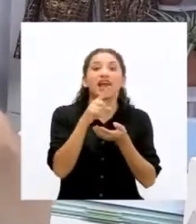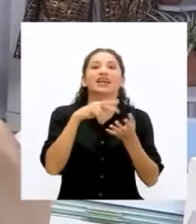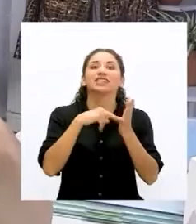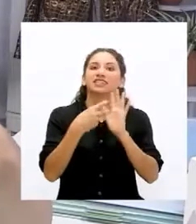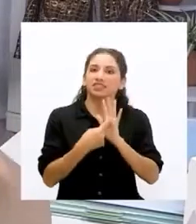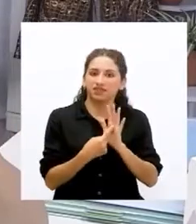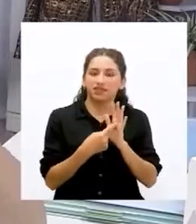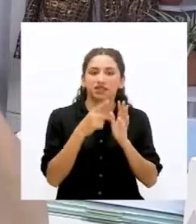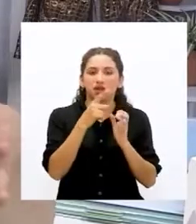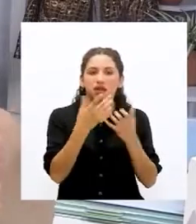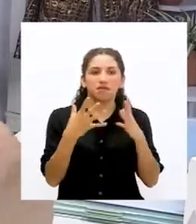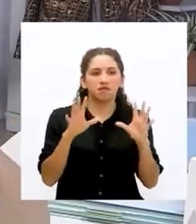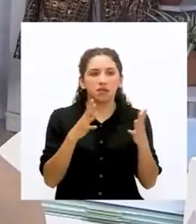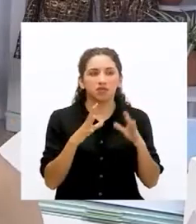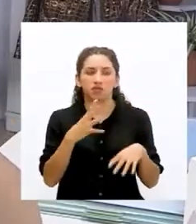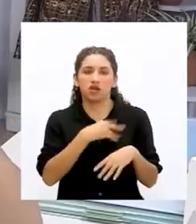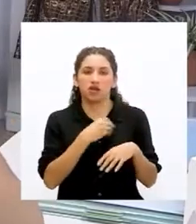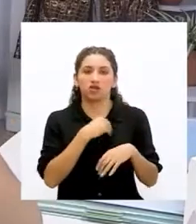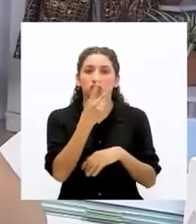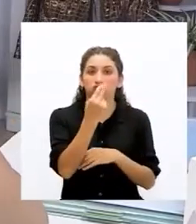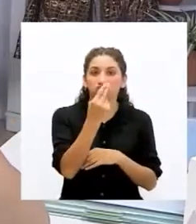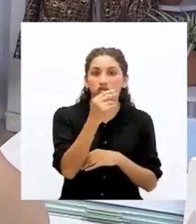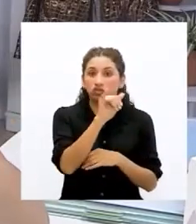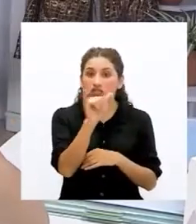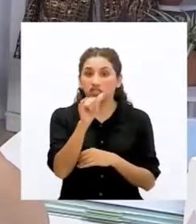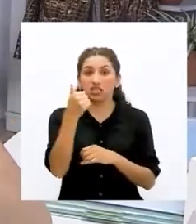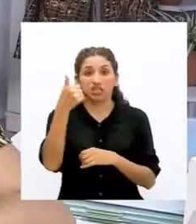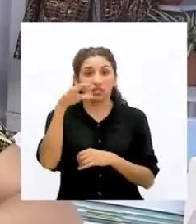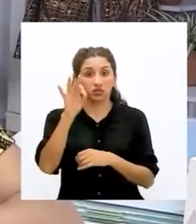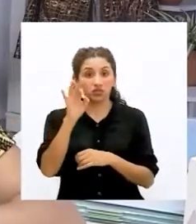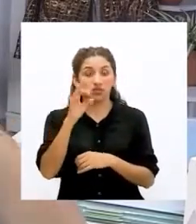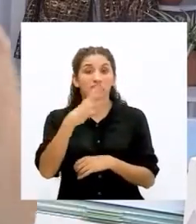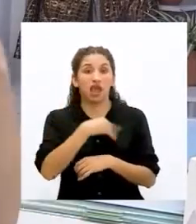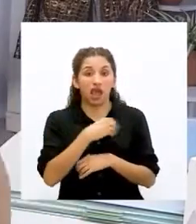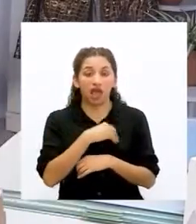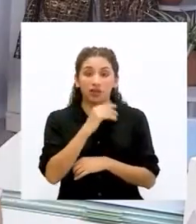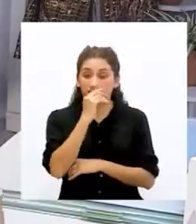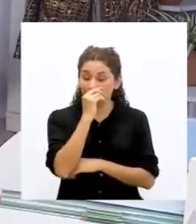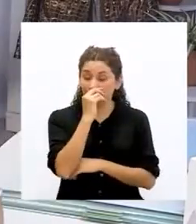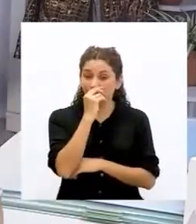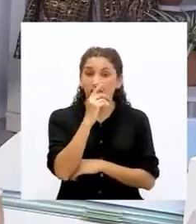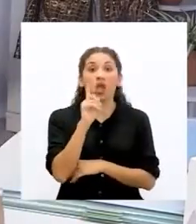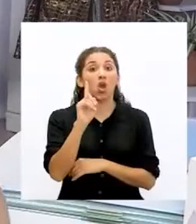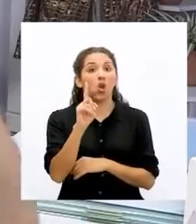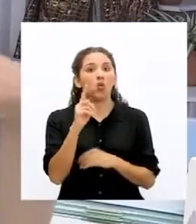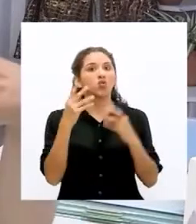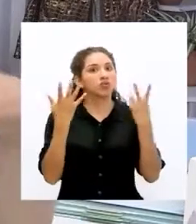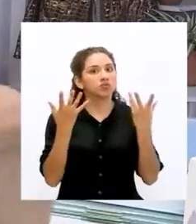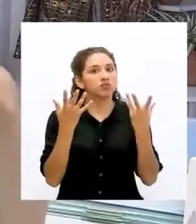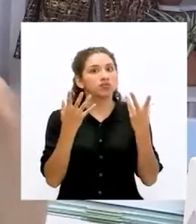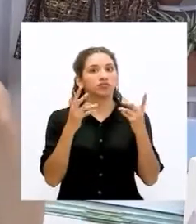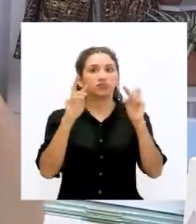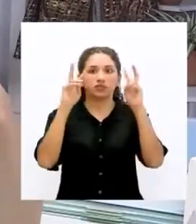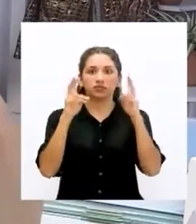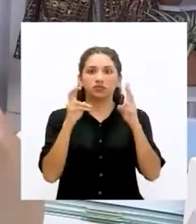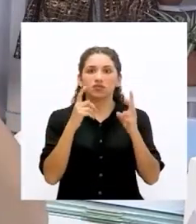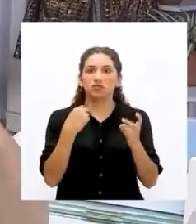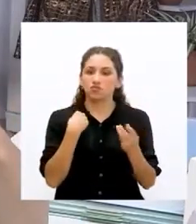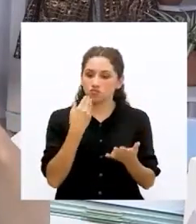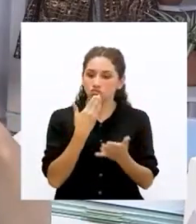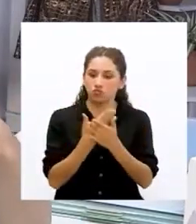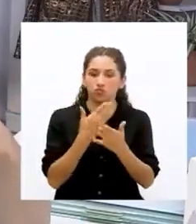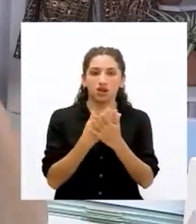acentúa más entre los 12 y 19 años. Una conclusión sería que, partiendo de nuestras